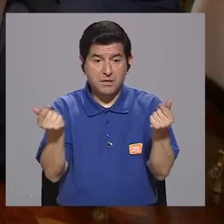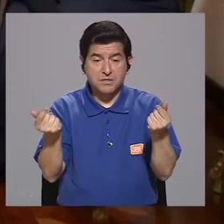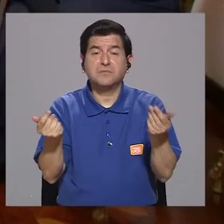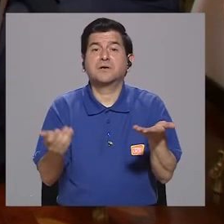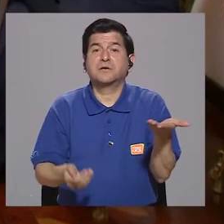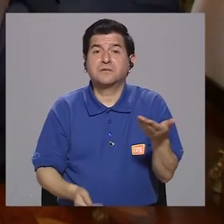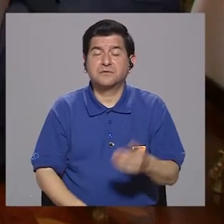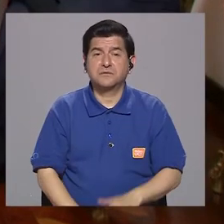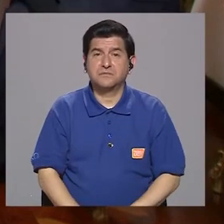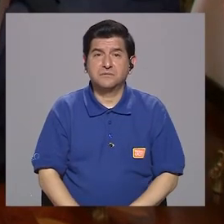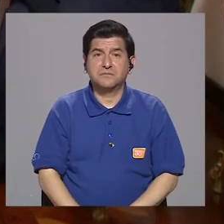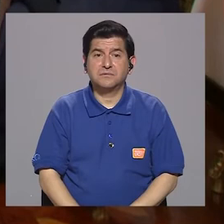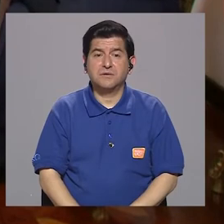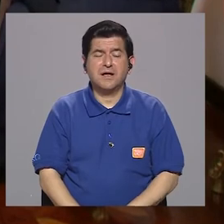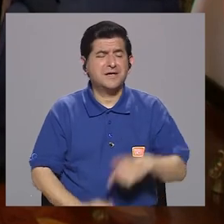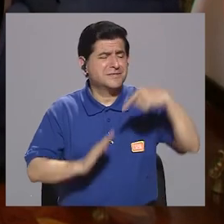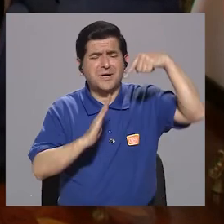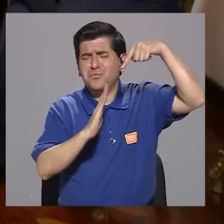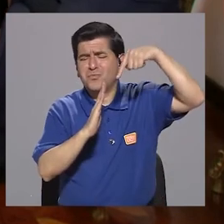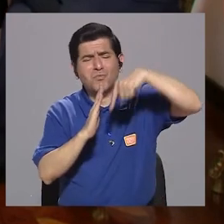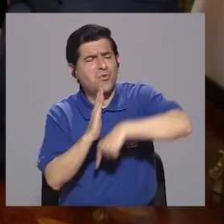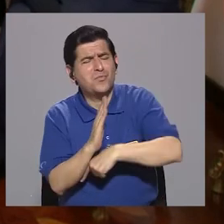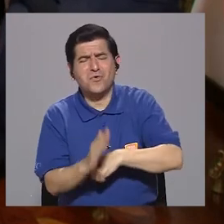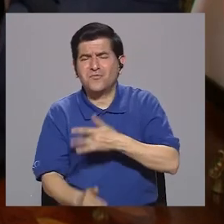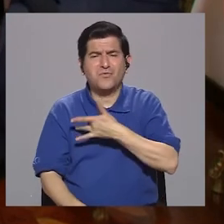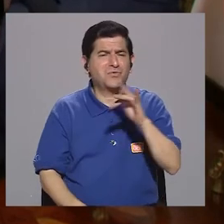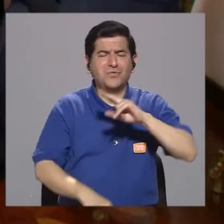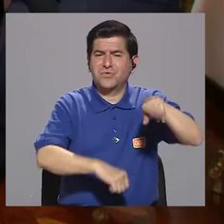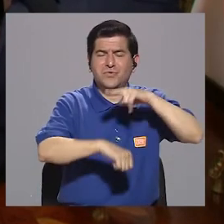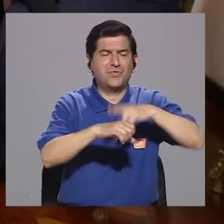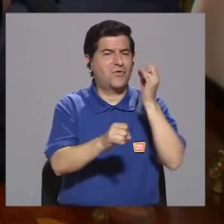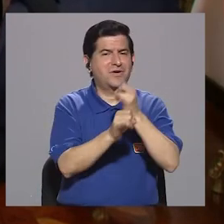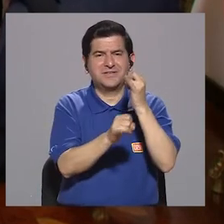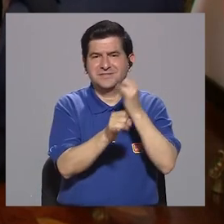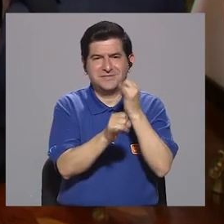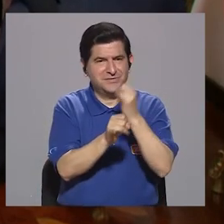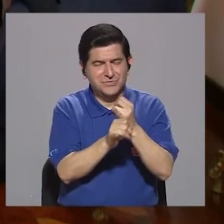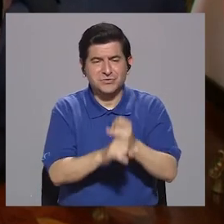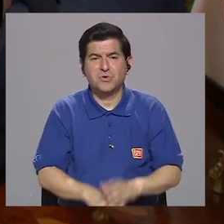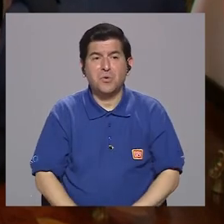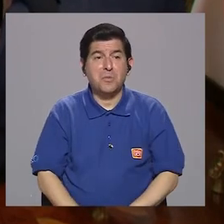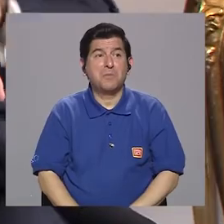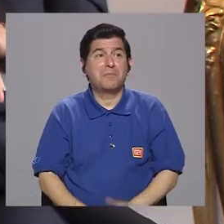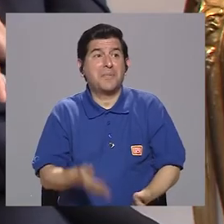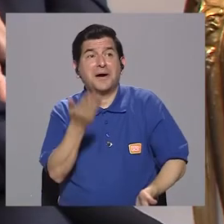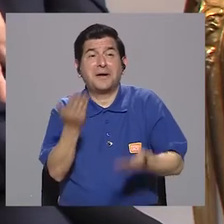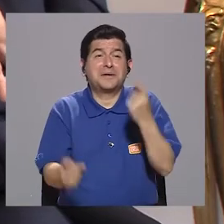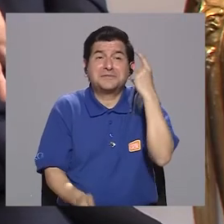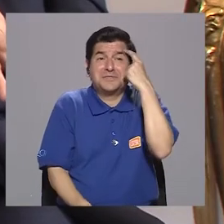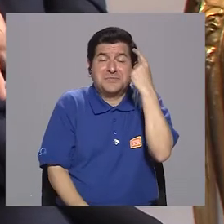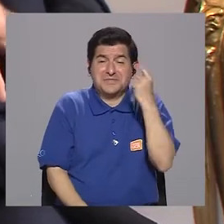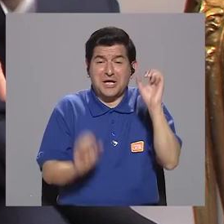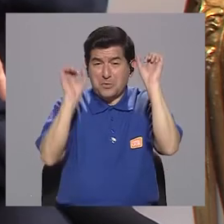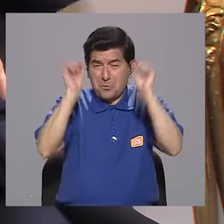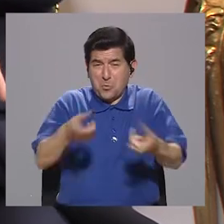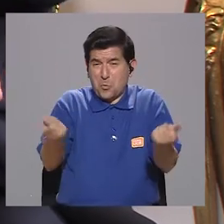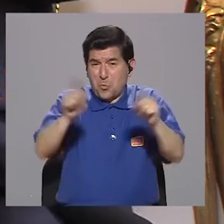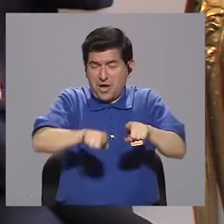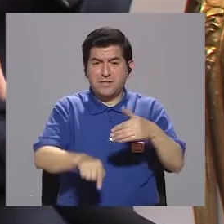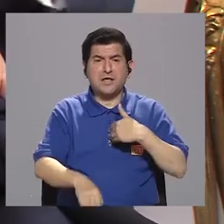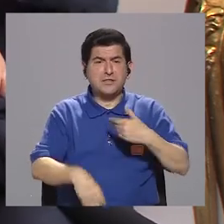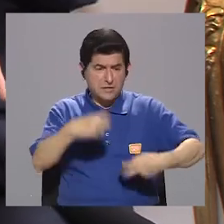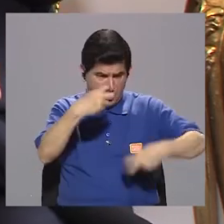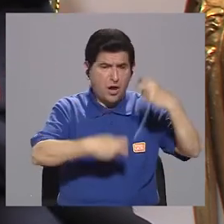están demasiado arraigados en el alma nacional esas instituciones como para que siquiera pueda uno pensar en que puedan sufrir. Tiene